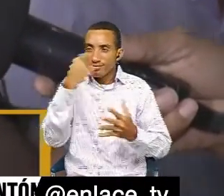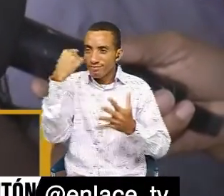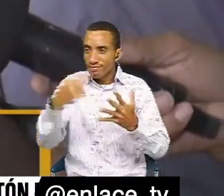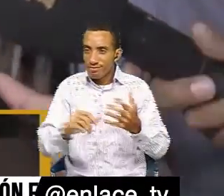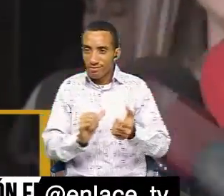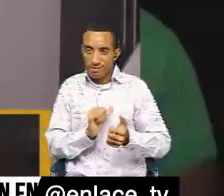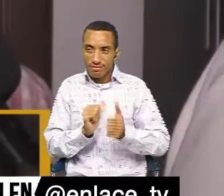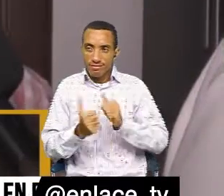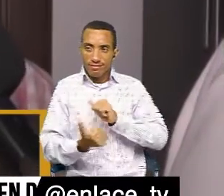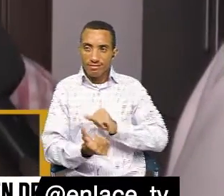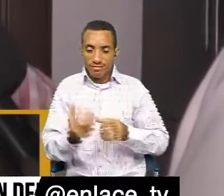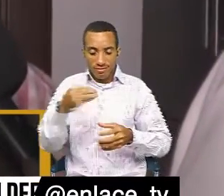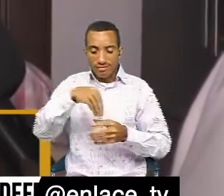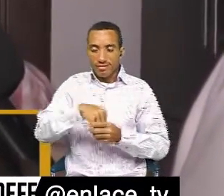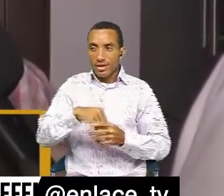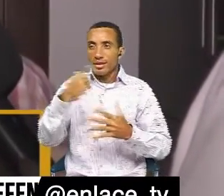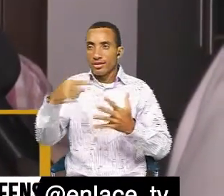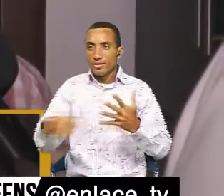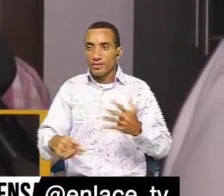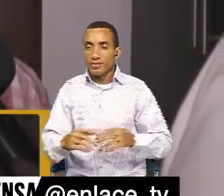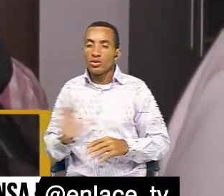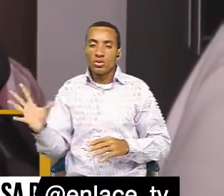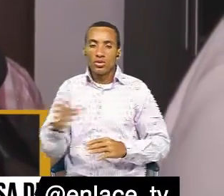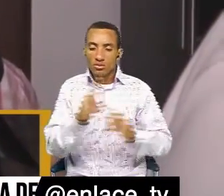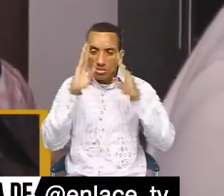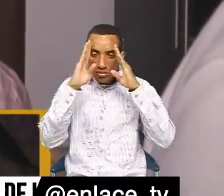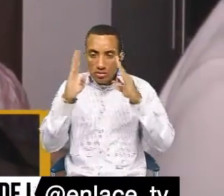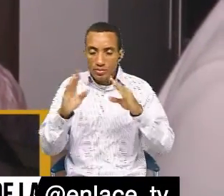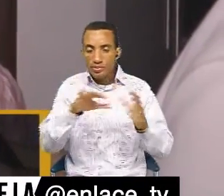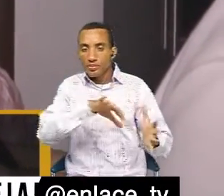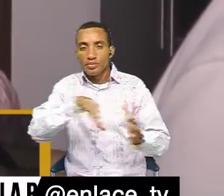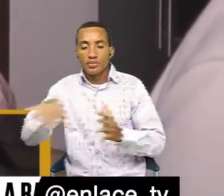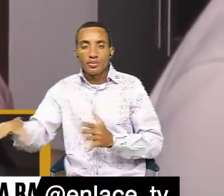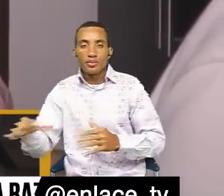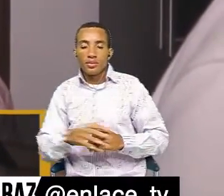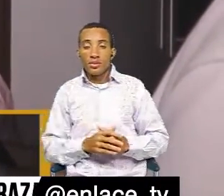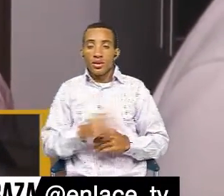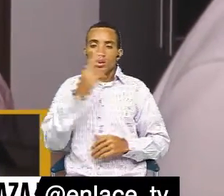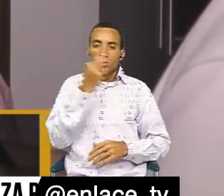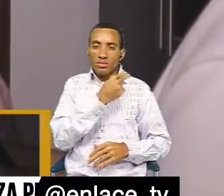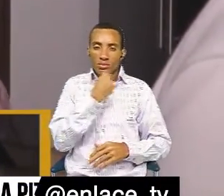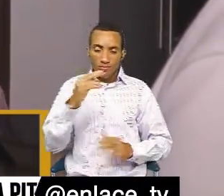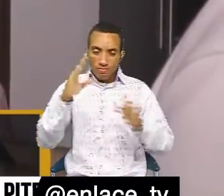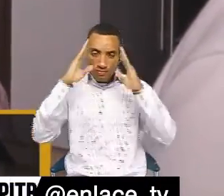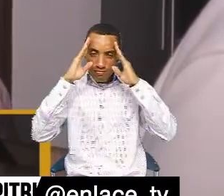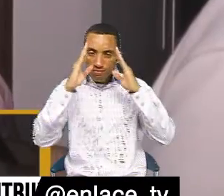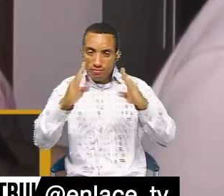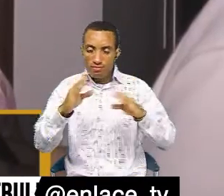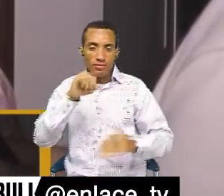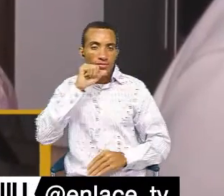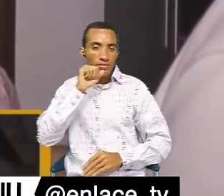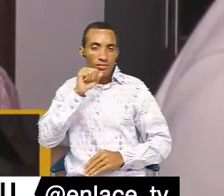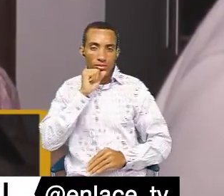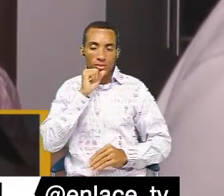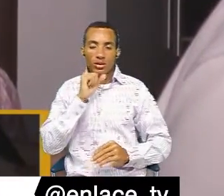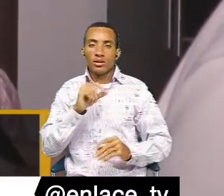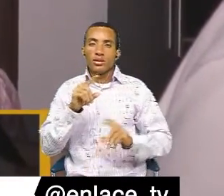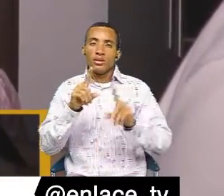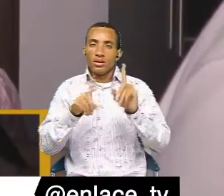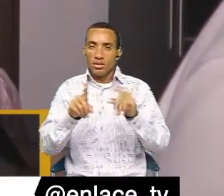tener la Secretaría. Con el mayor compromiso, en primer lugar para con Barranca Bermeja y compromiso también para con